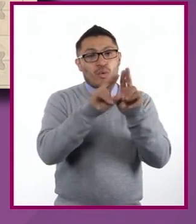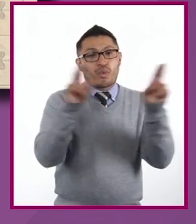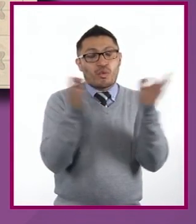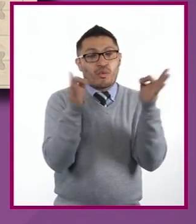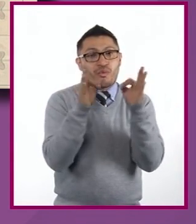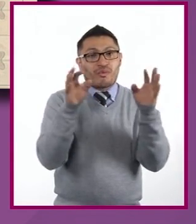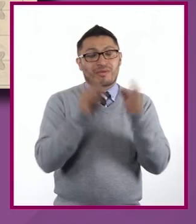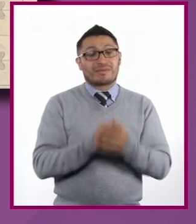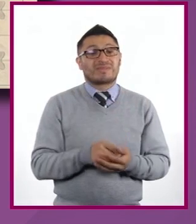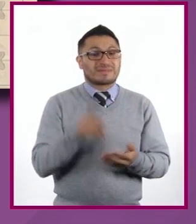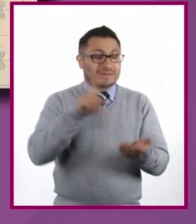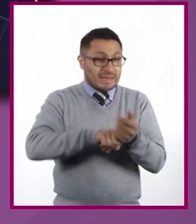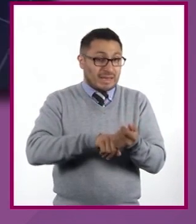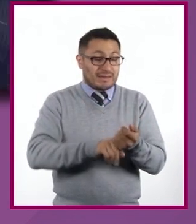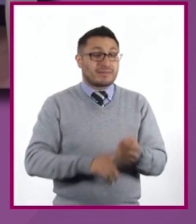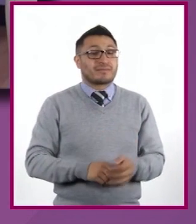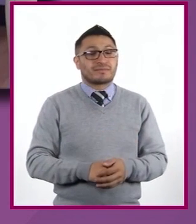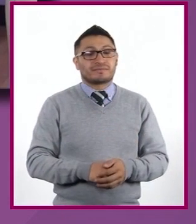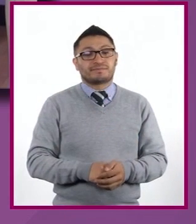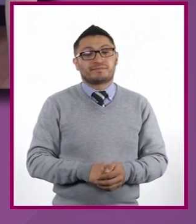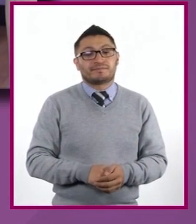mismo.